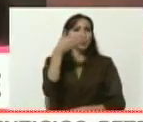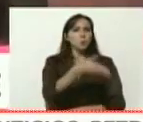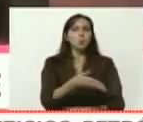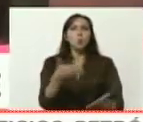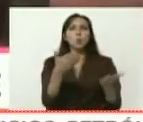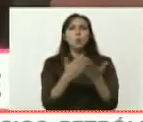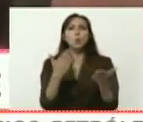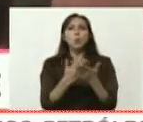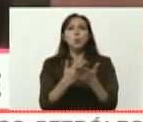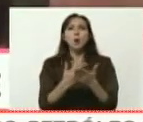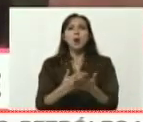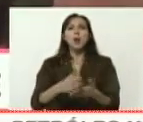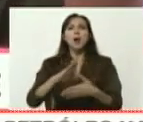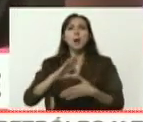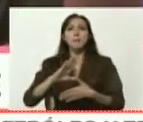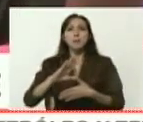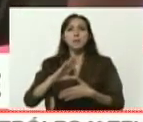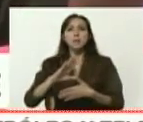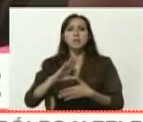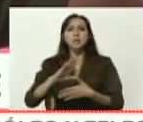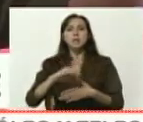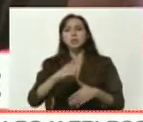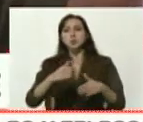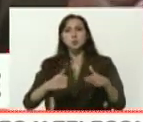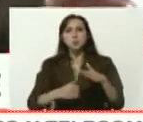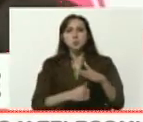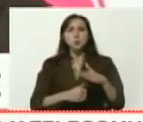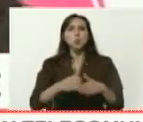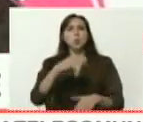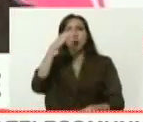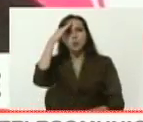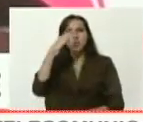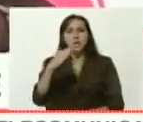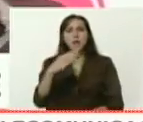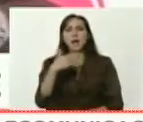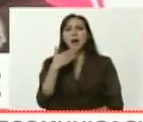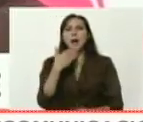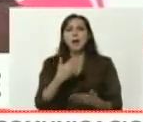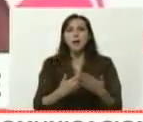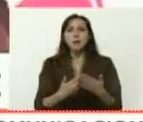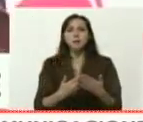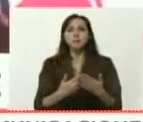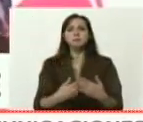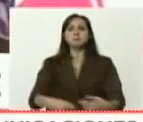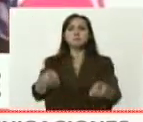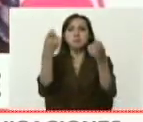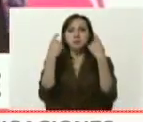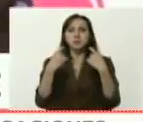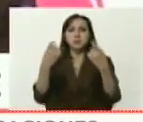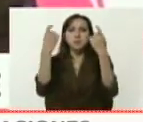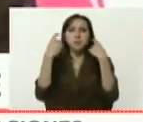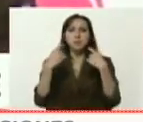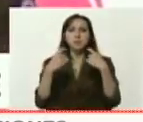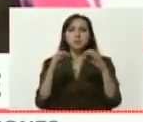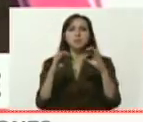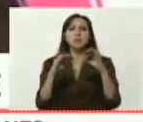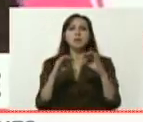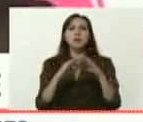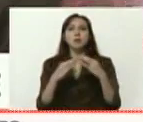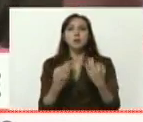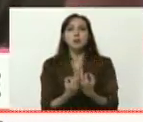a ser su oficial. Gracias a la formación de hogar, a la visión revolucionaria de mi